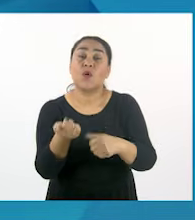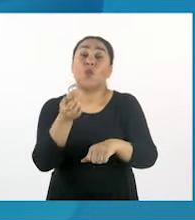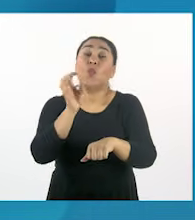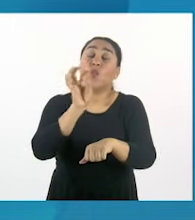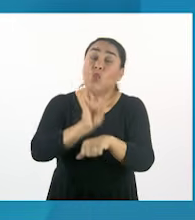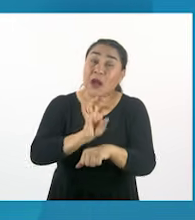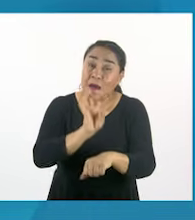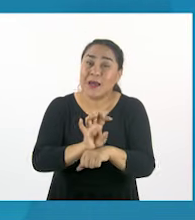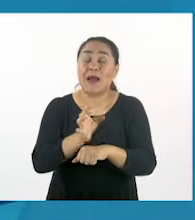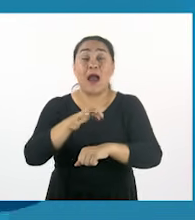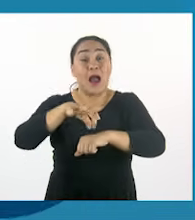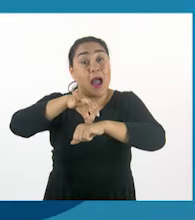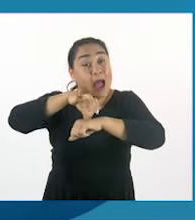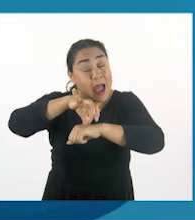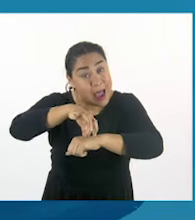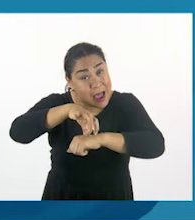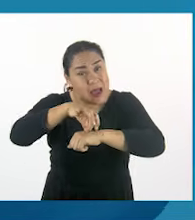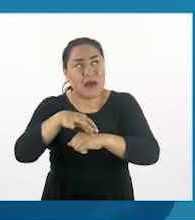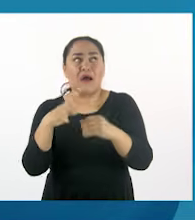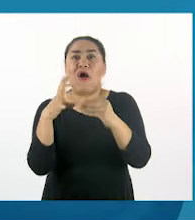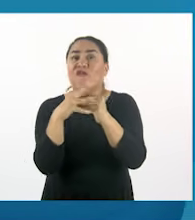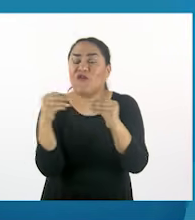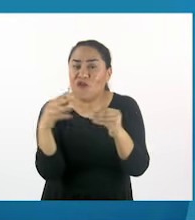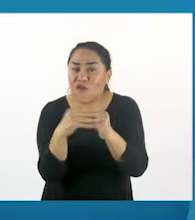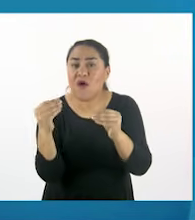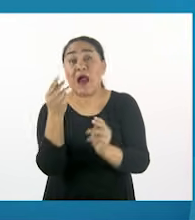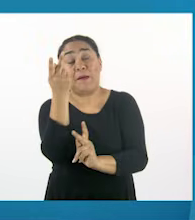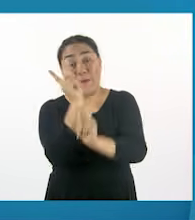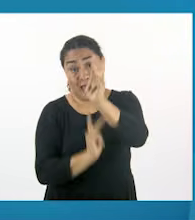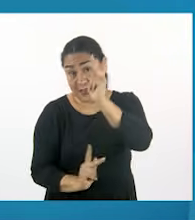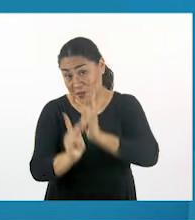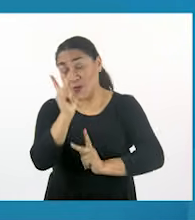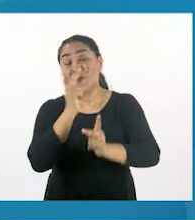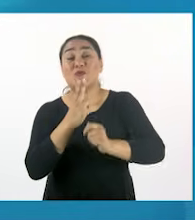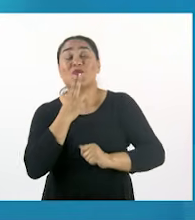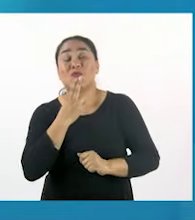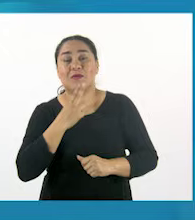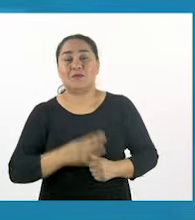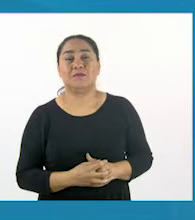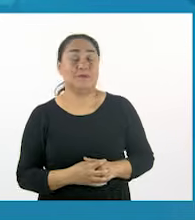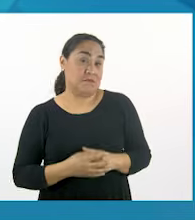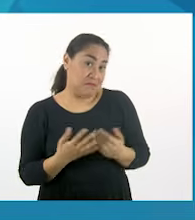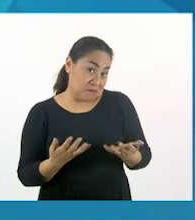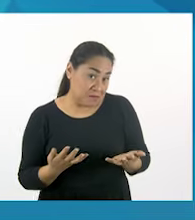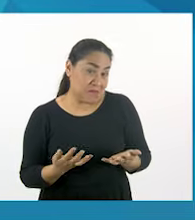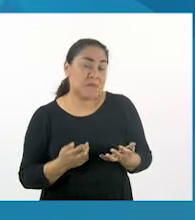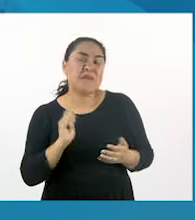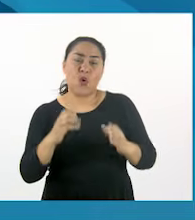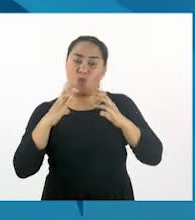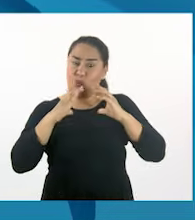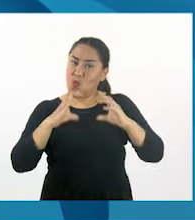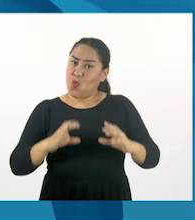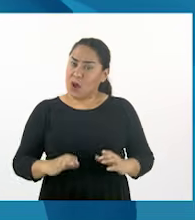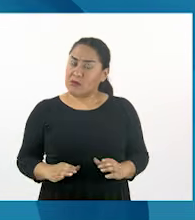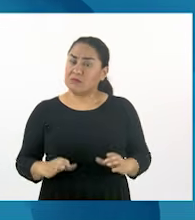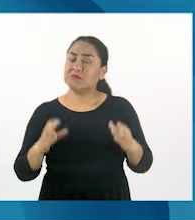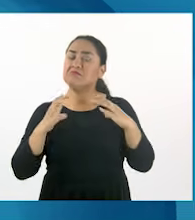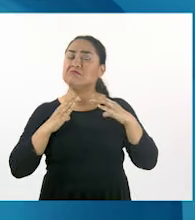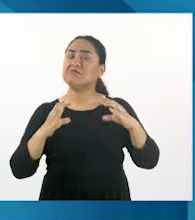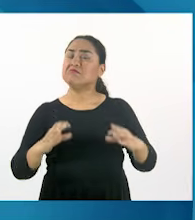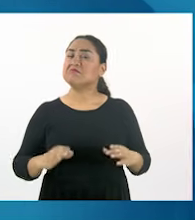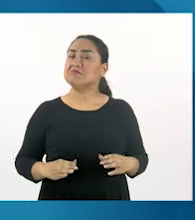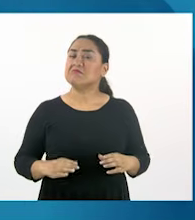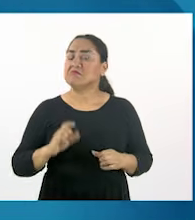Huevo, carne, frutas y verduras. Así tendrás un cuerpo con